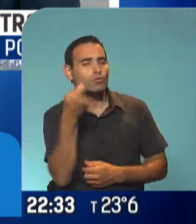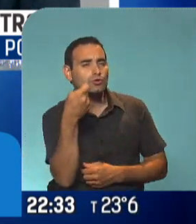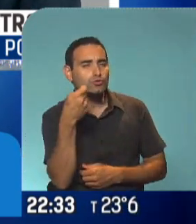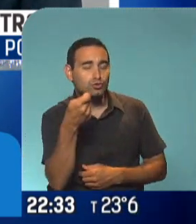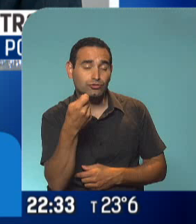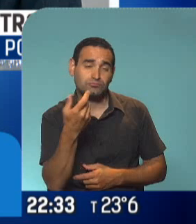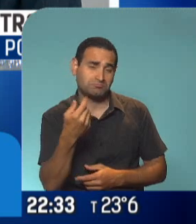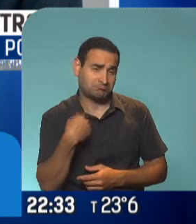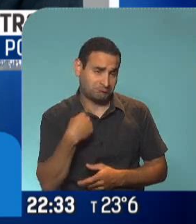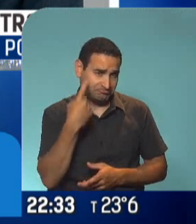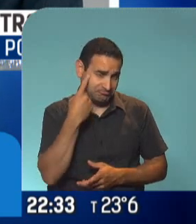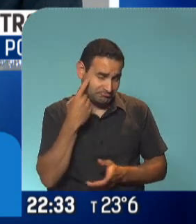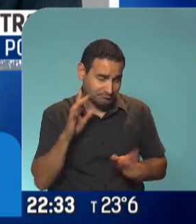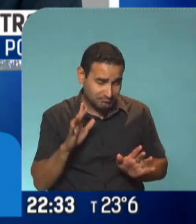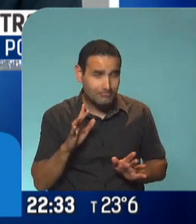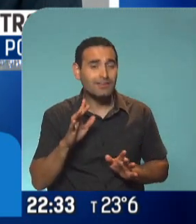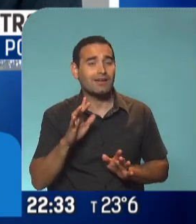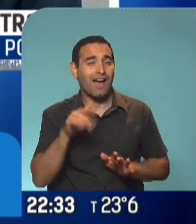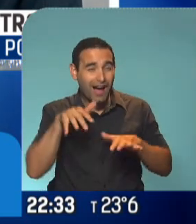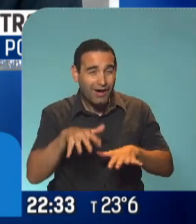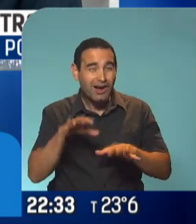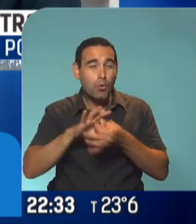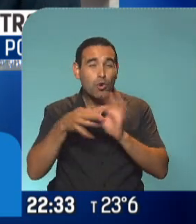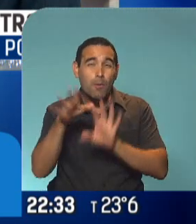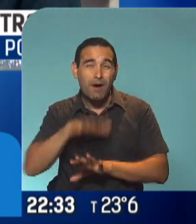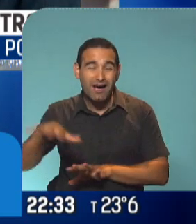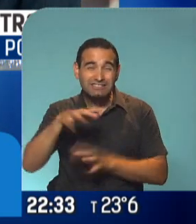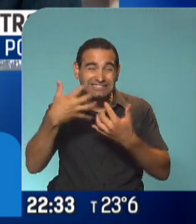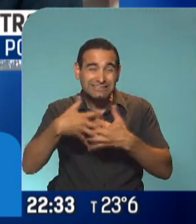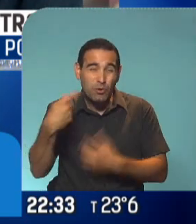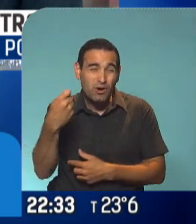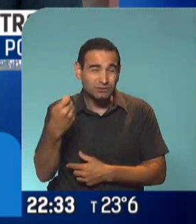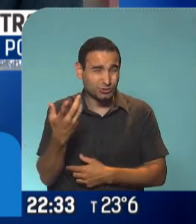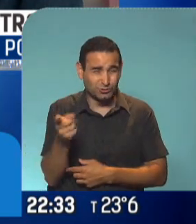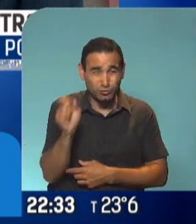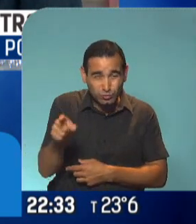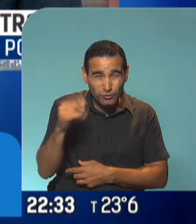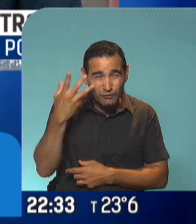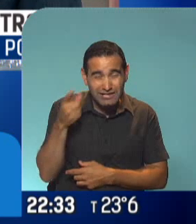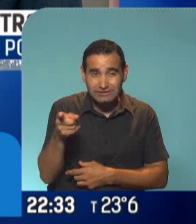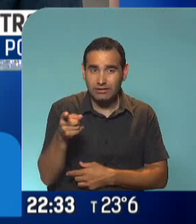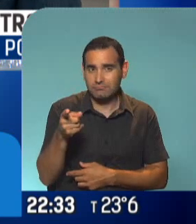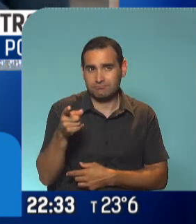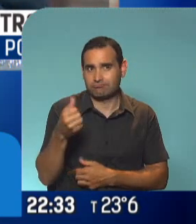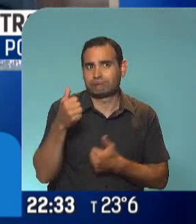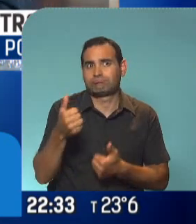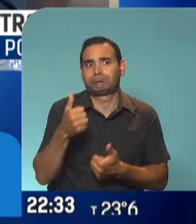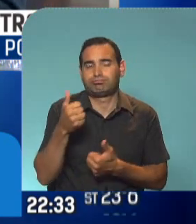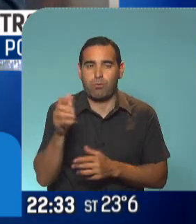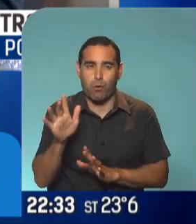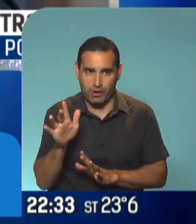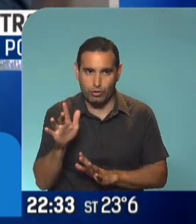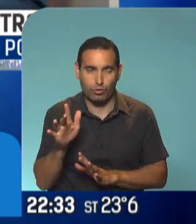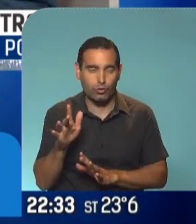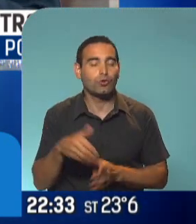te diría dentro de lo que es la actualidad de Europa hoy es el sistema más beneficioso para los jubilados, es decir, aquel